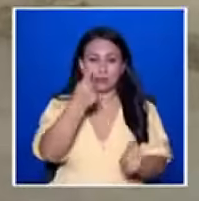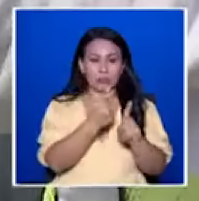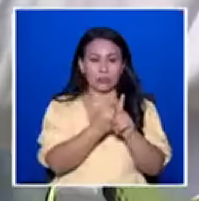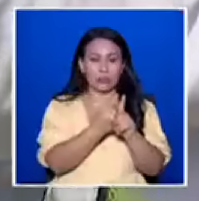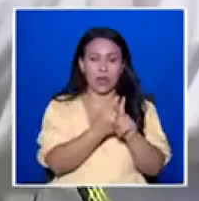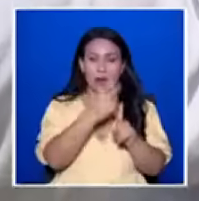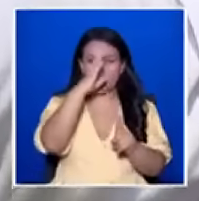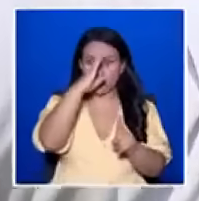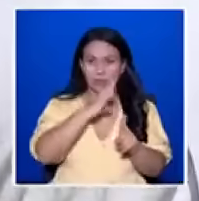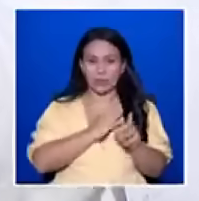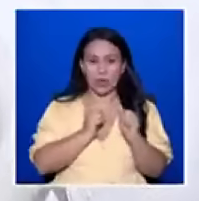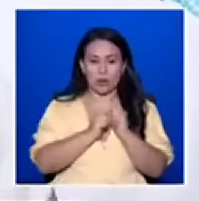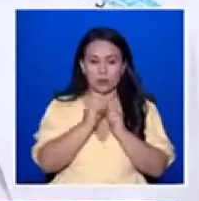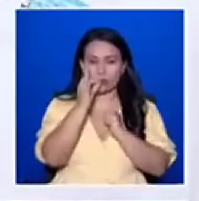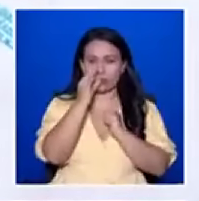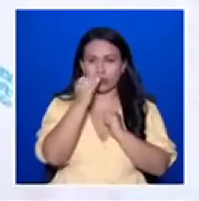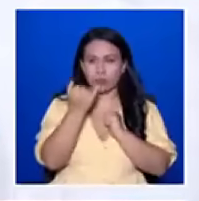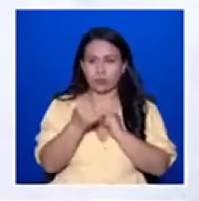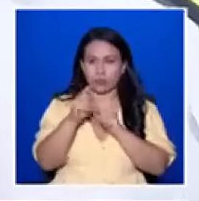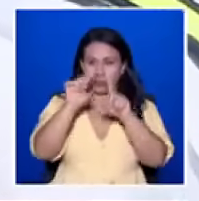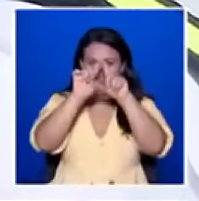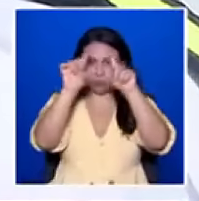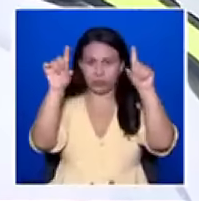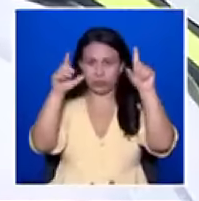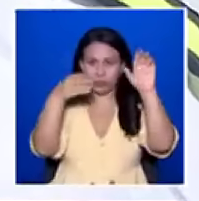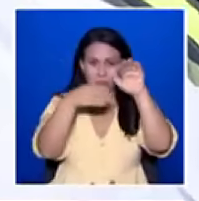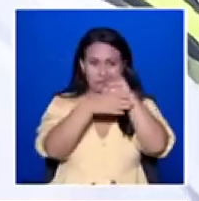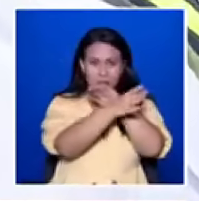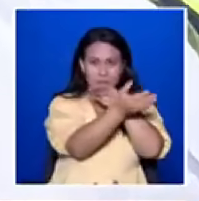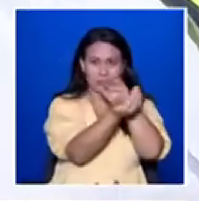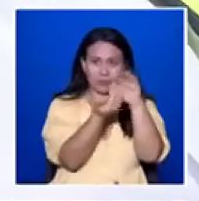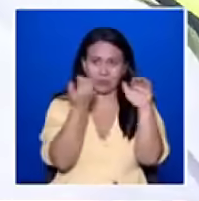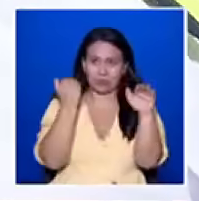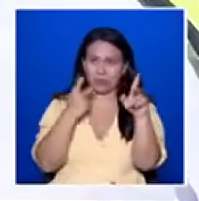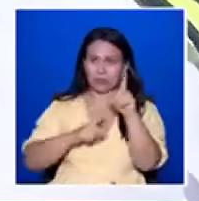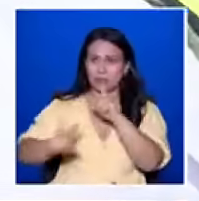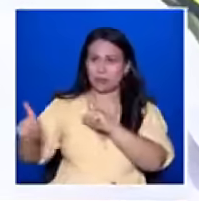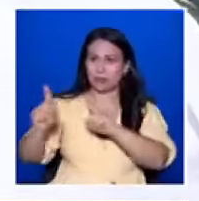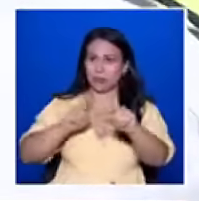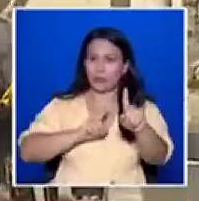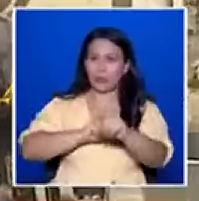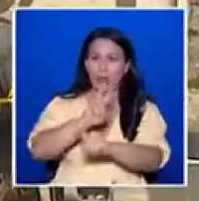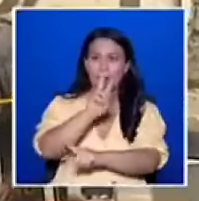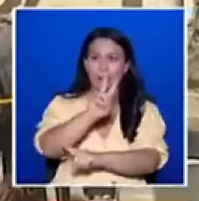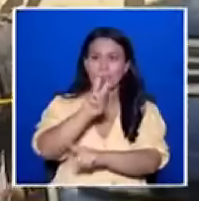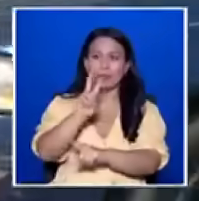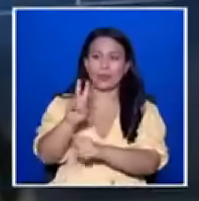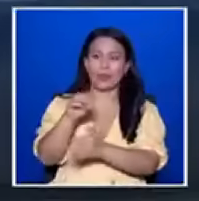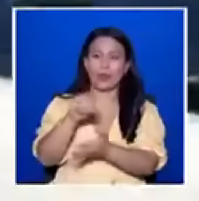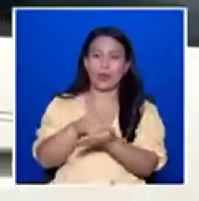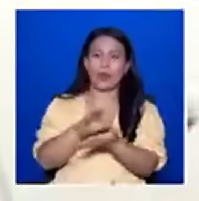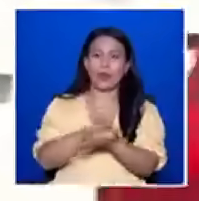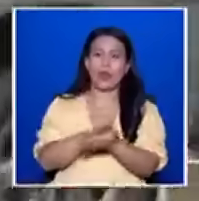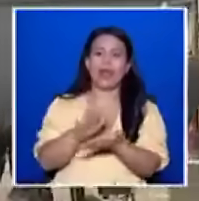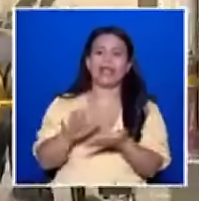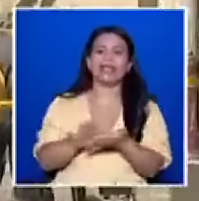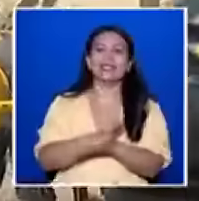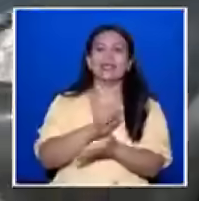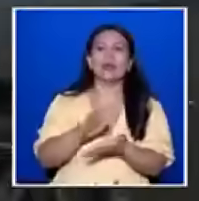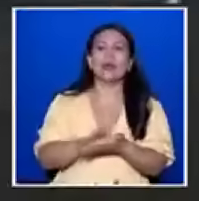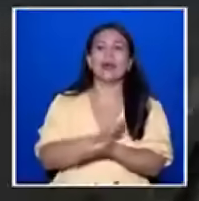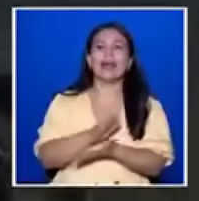Aguirre dijo además que al momento trabajan en la señalización en los alrededores de 29 instituciones del Plan Escuelas